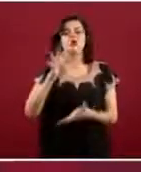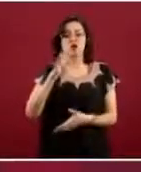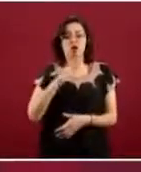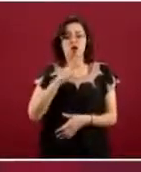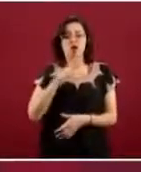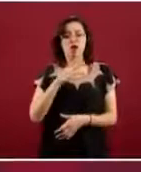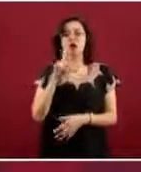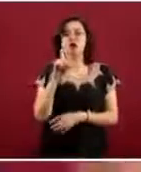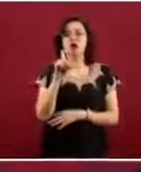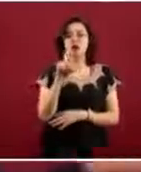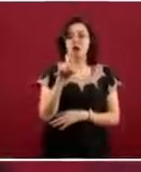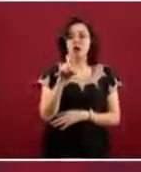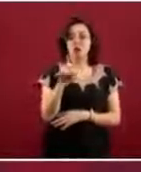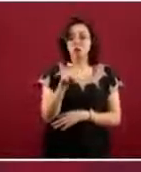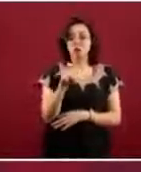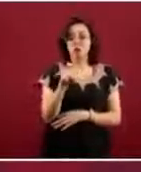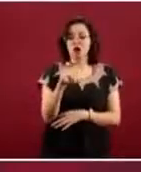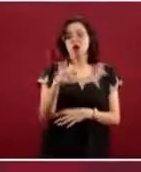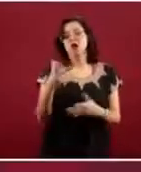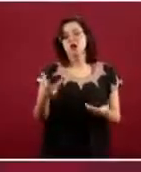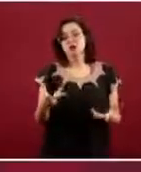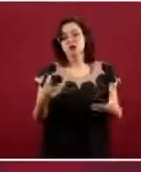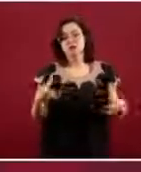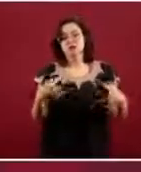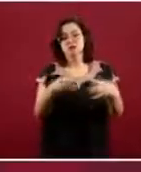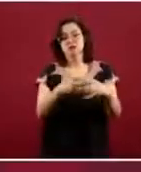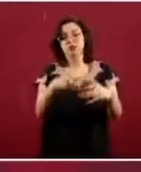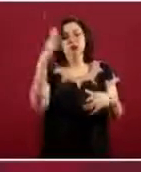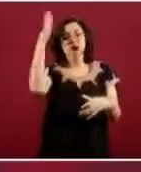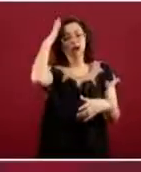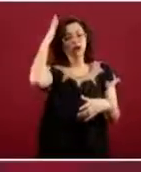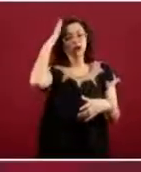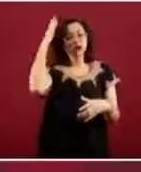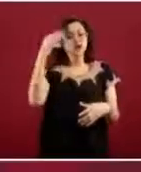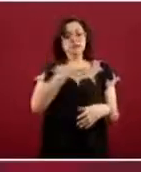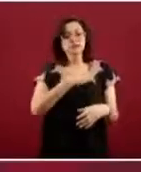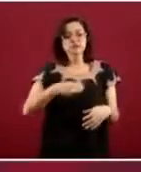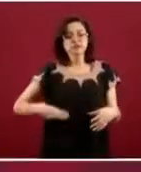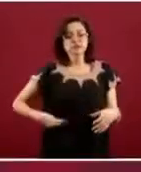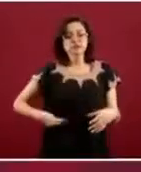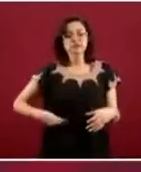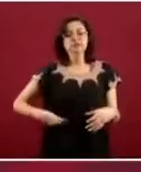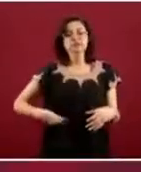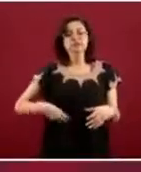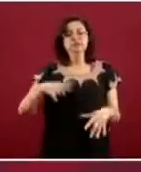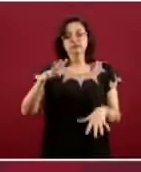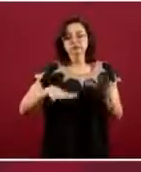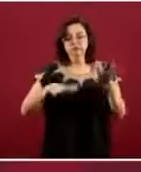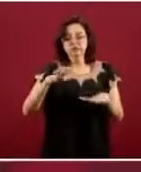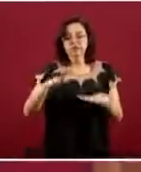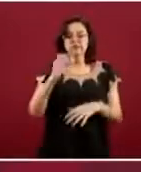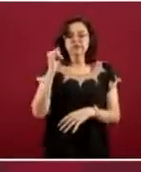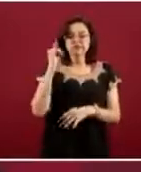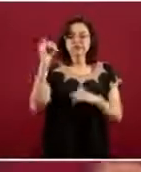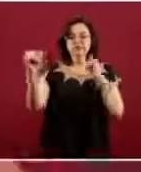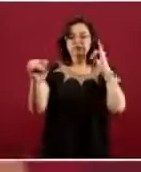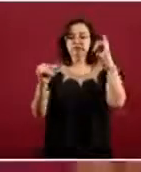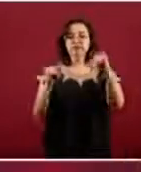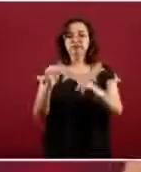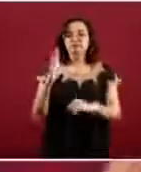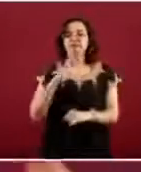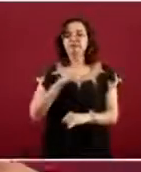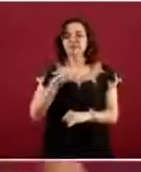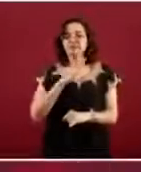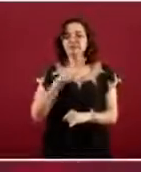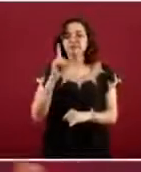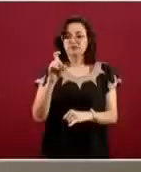de agua potable centralizadas, por lo menos en el municipio o en las comunidades, y en algunos casos en las zonas rurales incluso existe